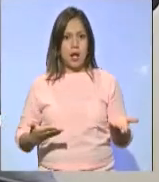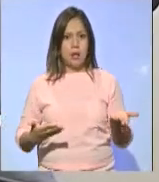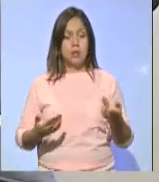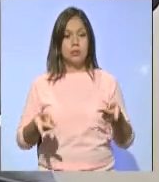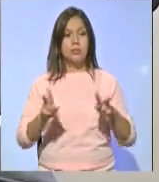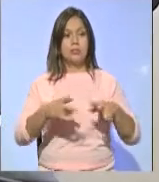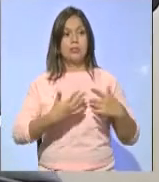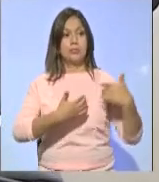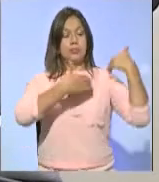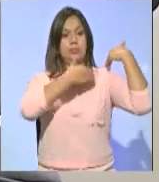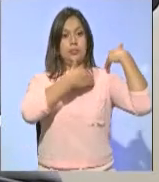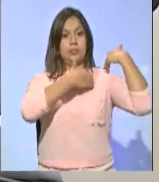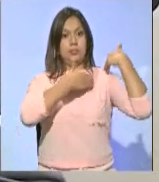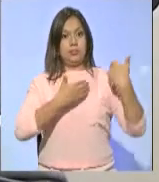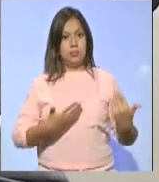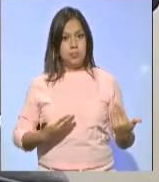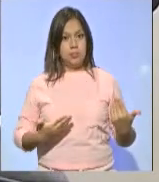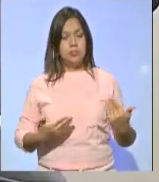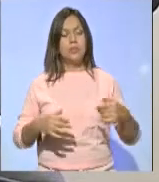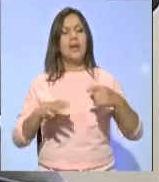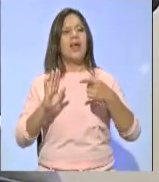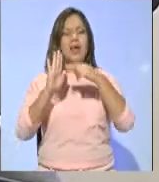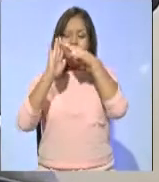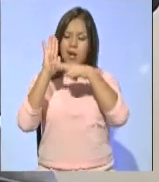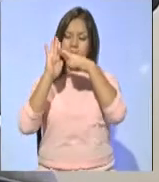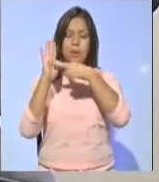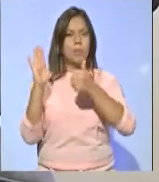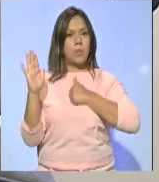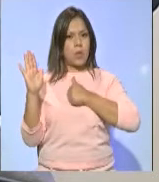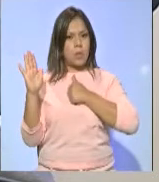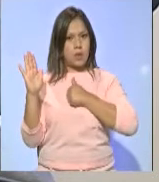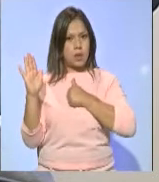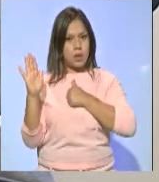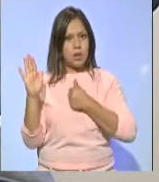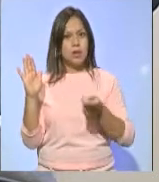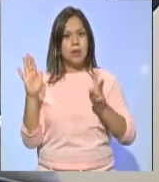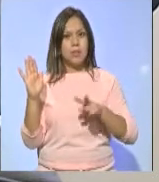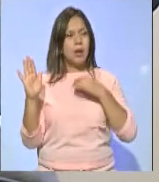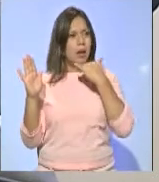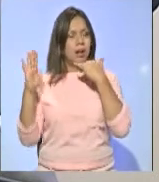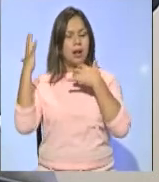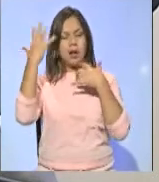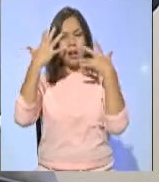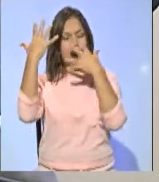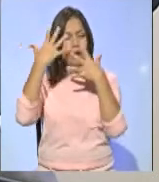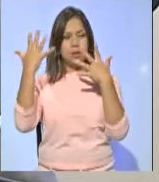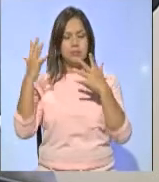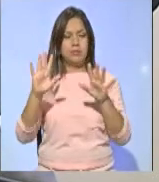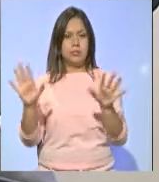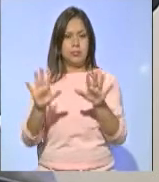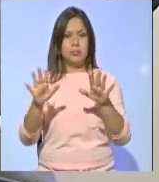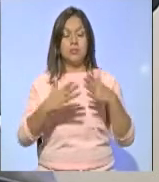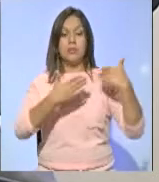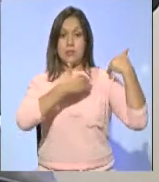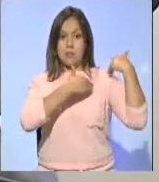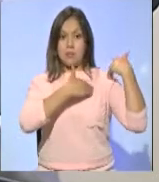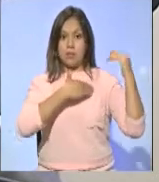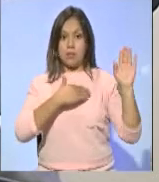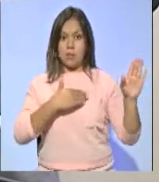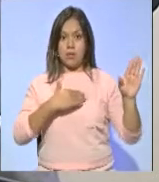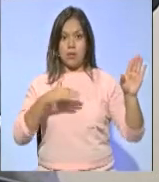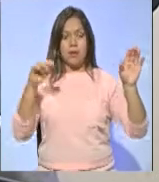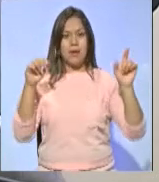competencia de registros de la propiedad, también tenemos algunos vacíos. hemos tenido competencia, debo decir,